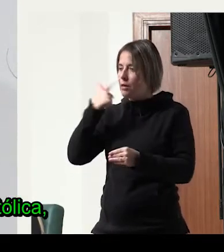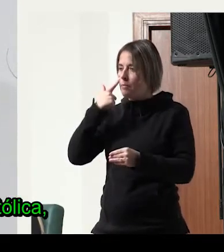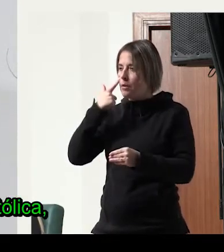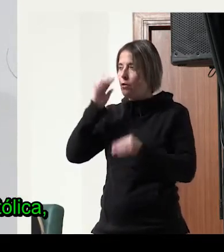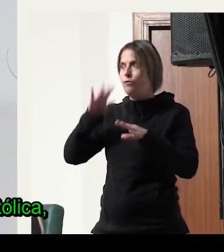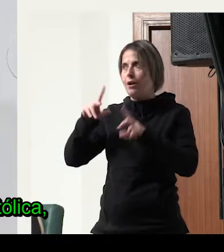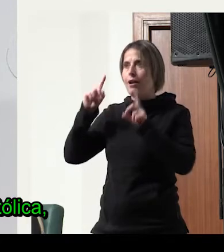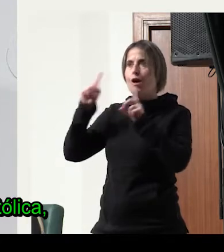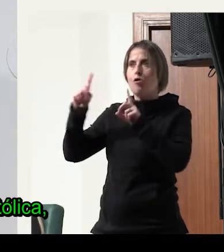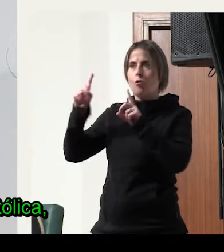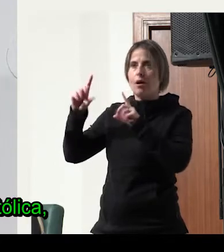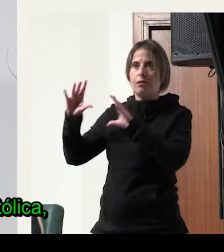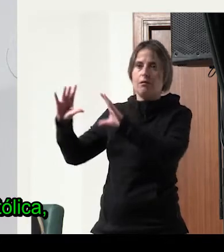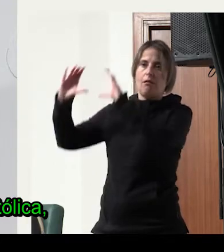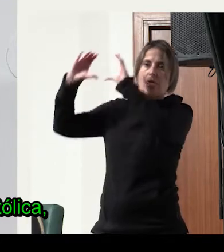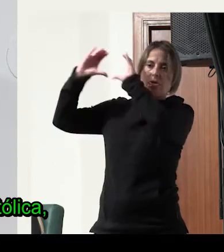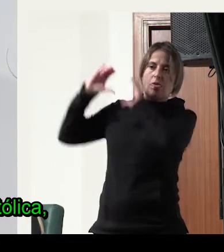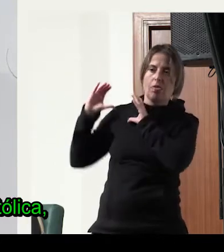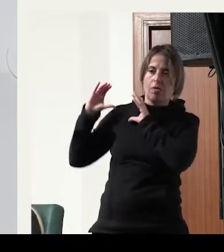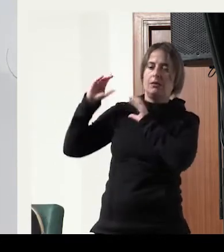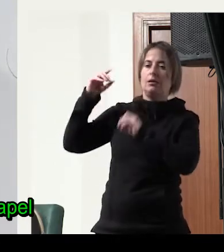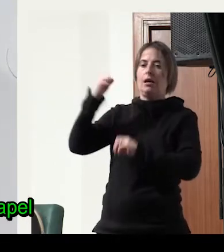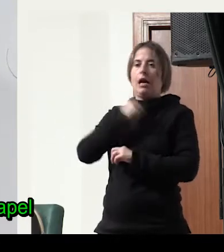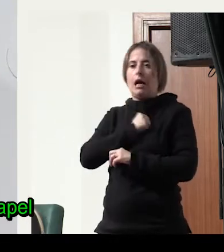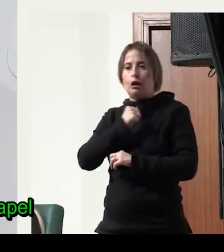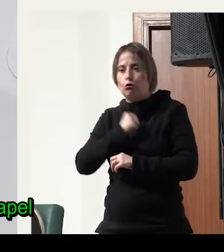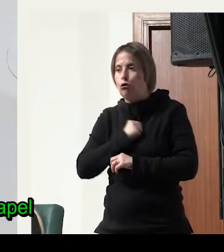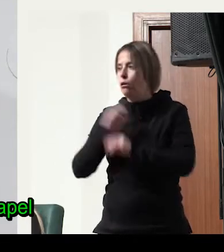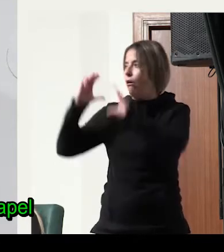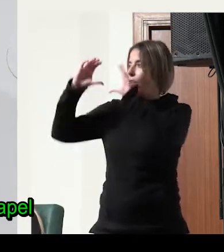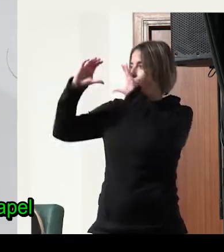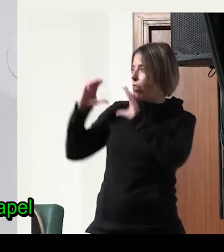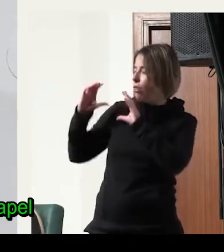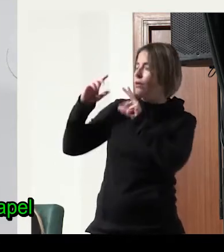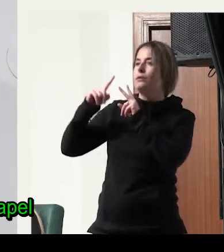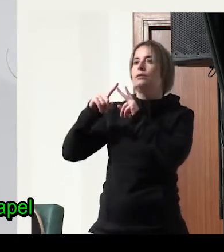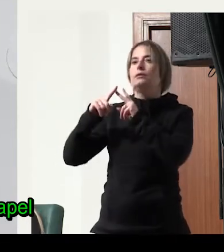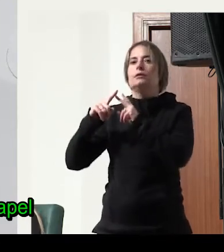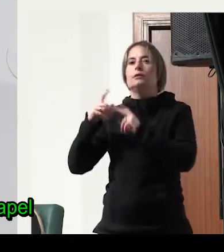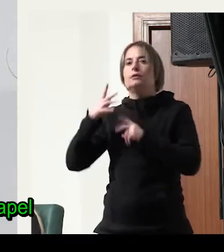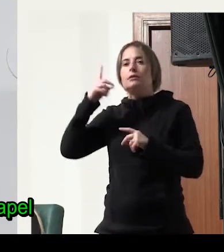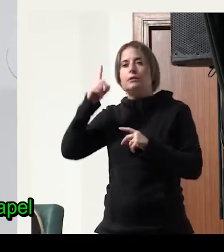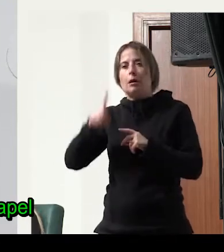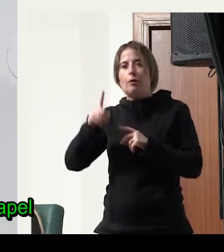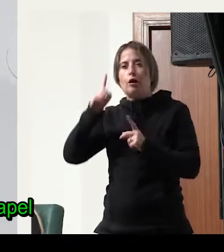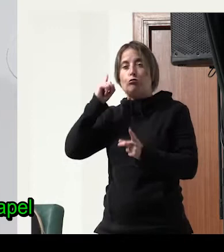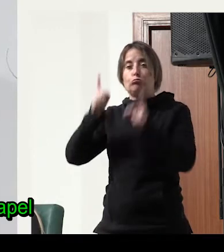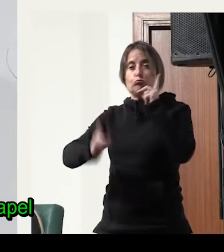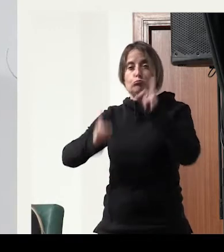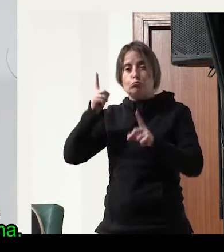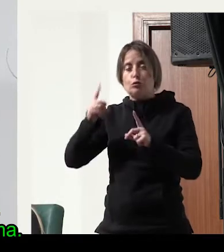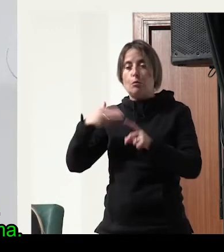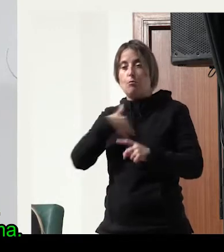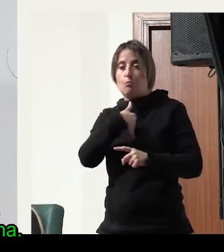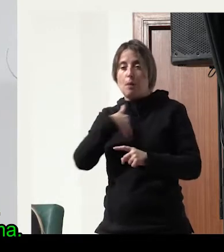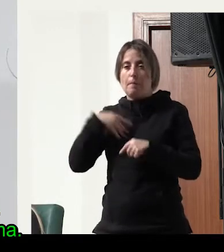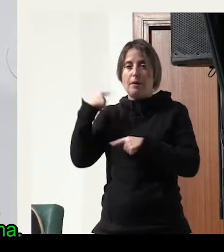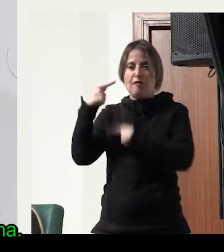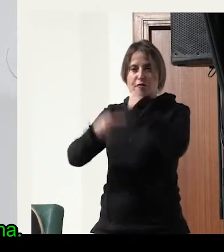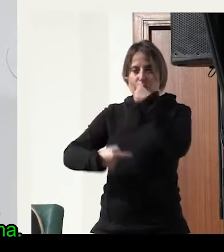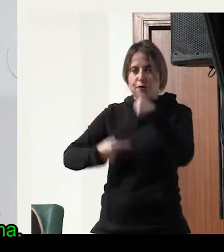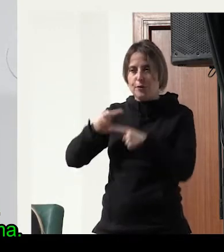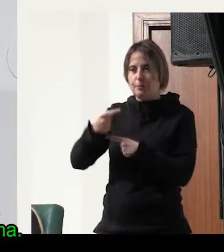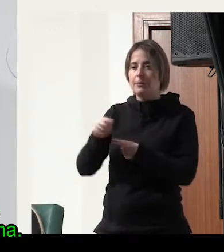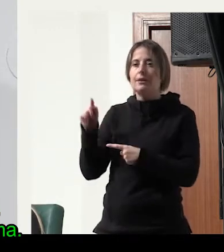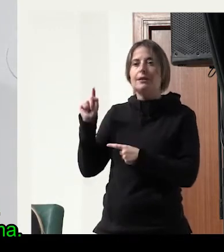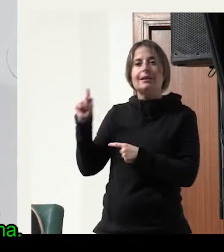de la educación católica, si han sido católicas, todos los mandatos sobre su papel en la familia y todo eso. Y sobre eso no es